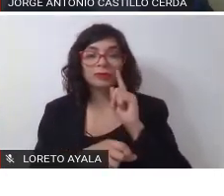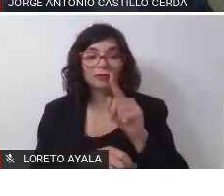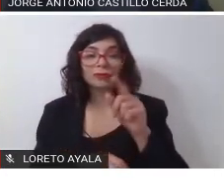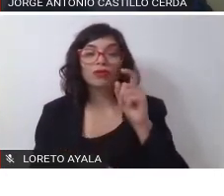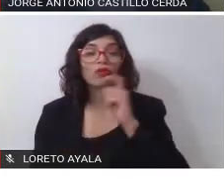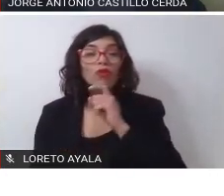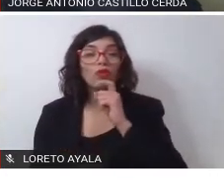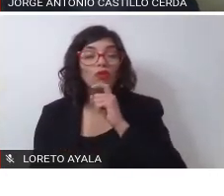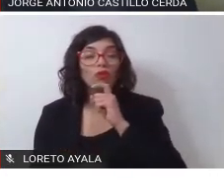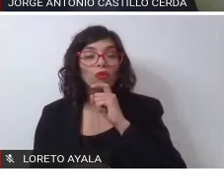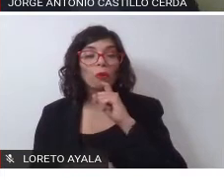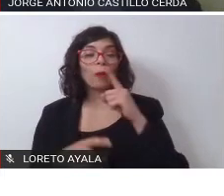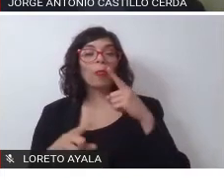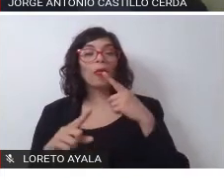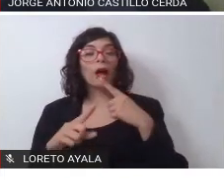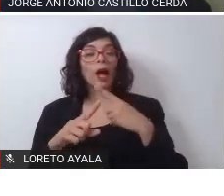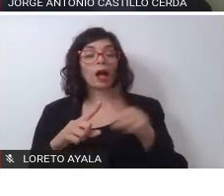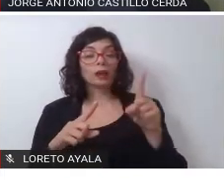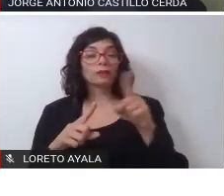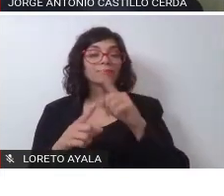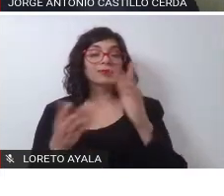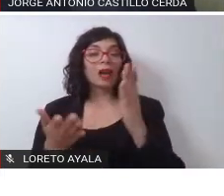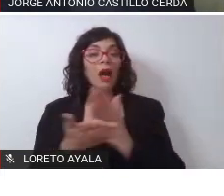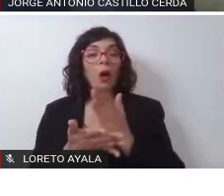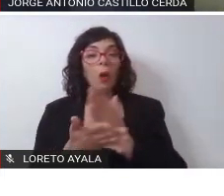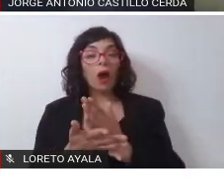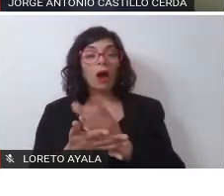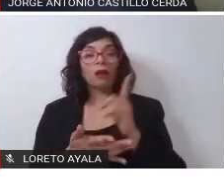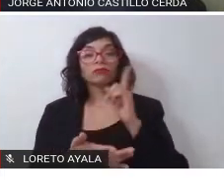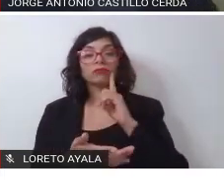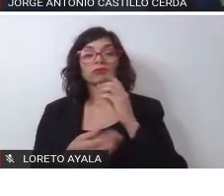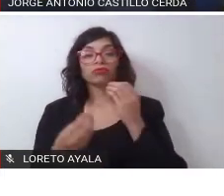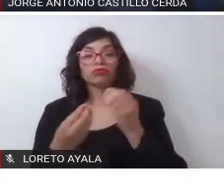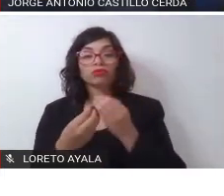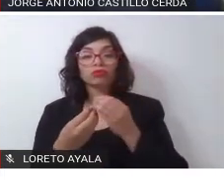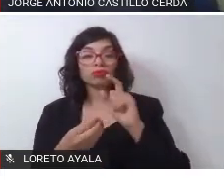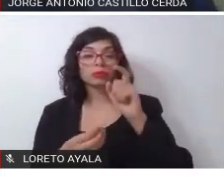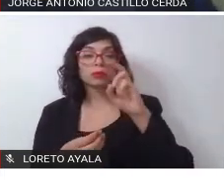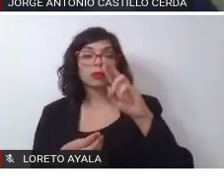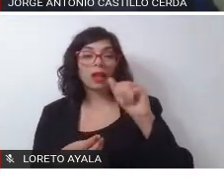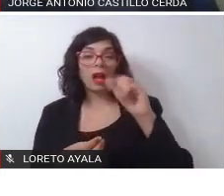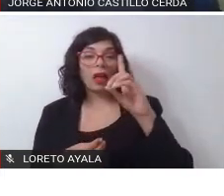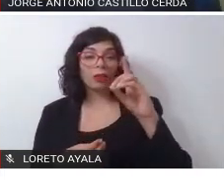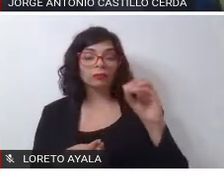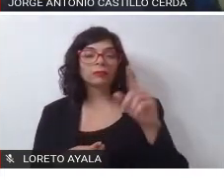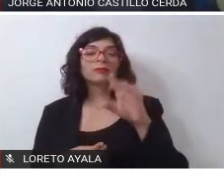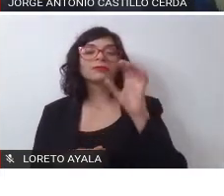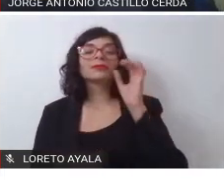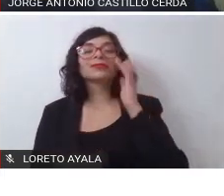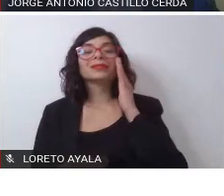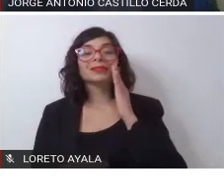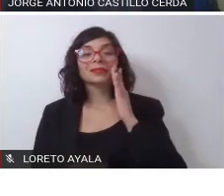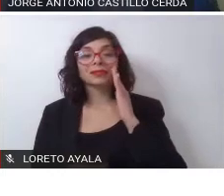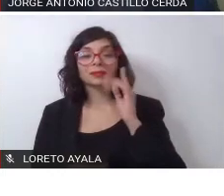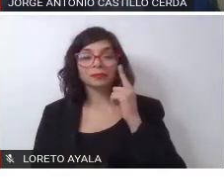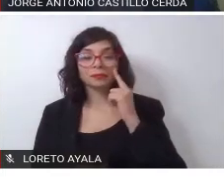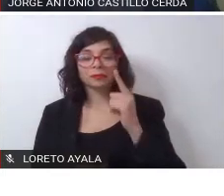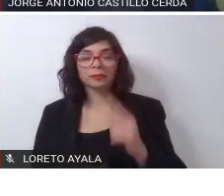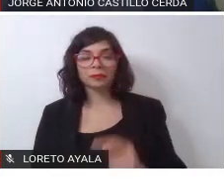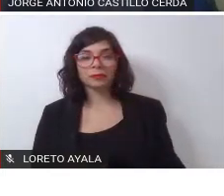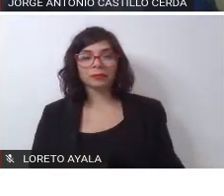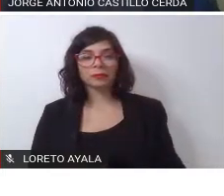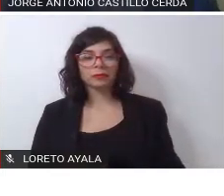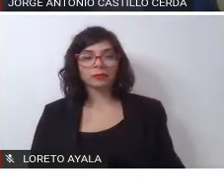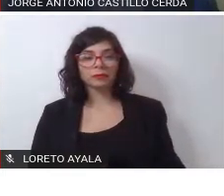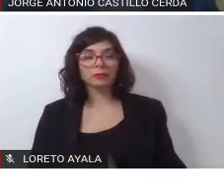la cantidad de establecimientos multigrado, que son los celestes, ¿ya? Bueno, los que